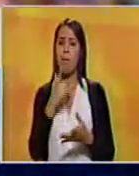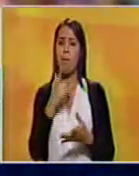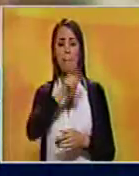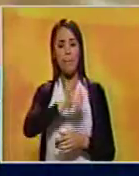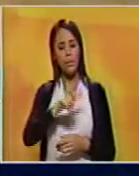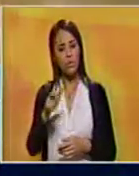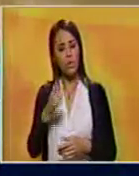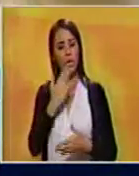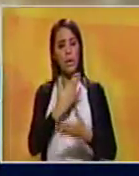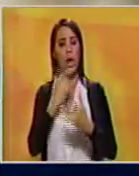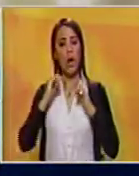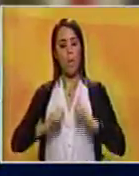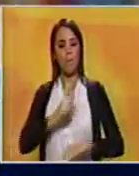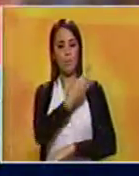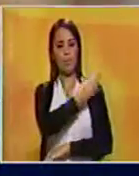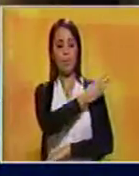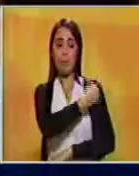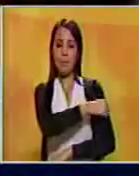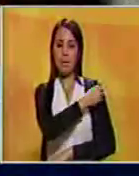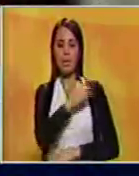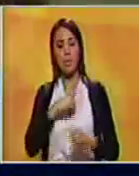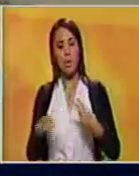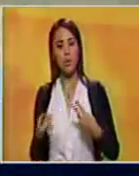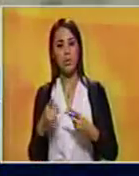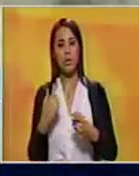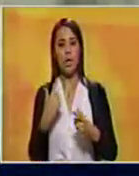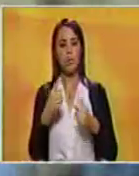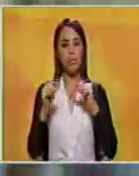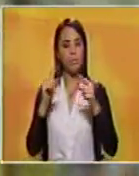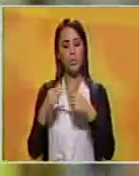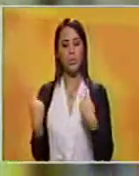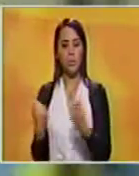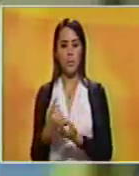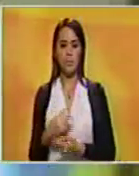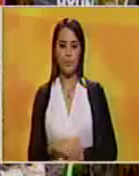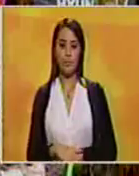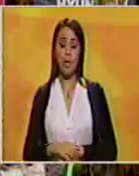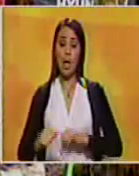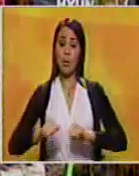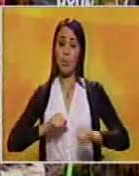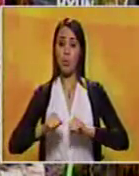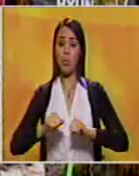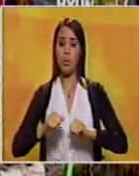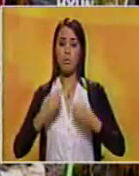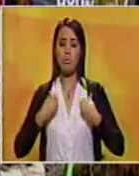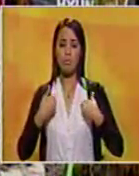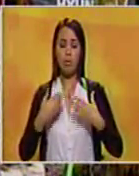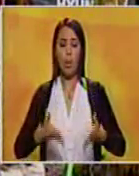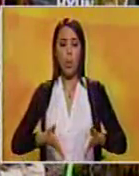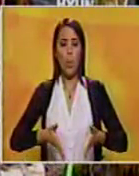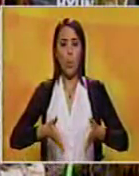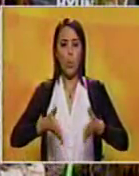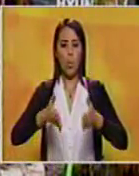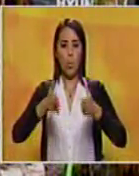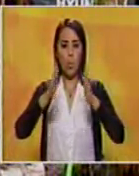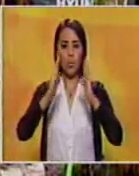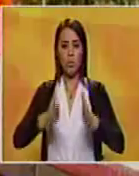hospitalizadas y otras 270.000 tuvieron que ser desplazadas. El temblor afectó a los edificios que